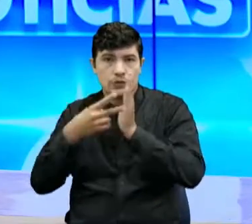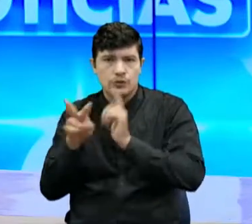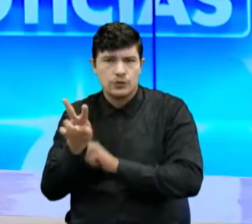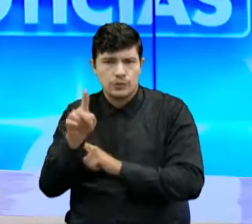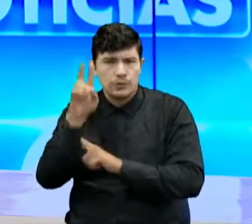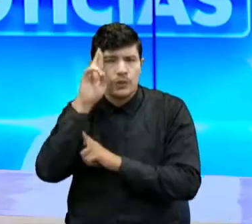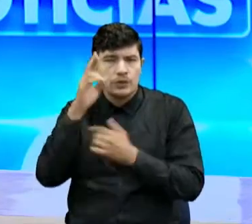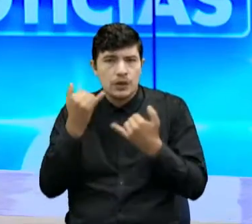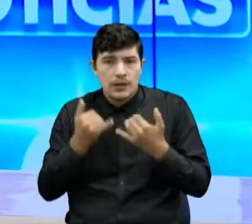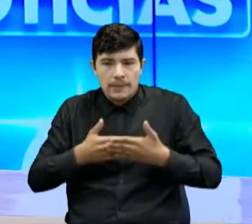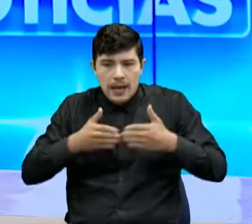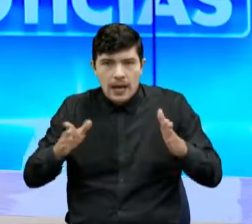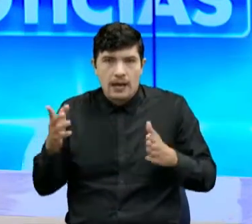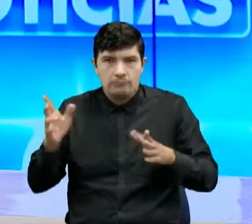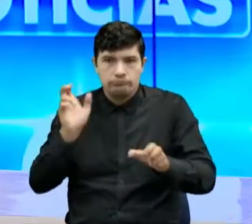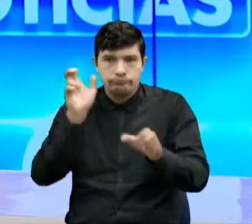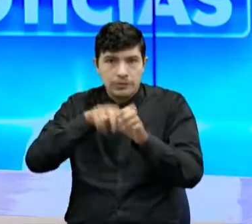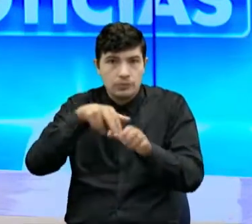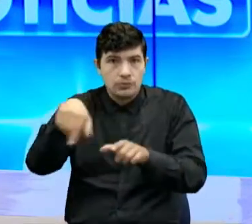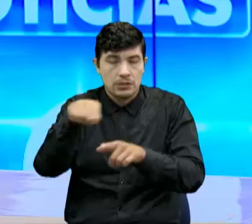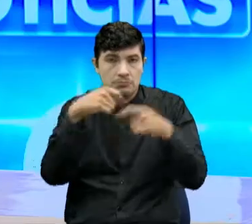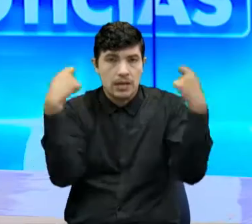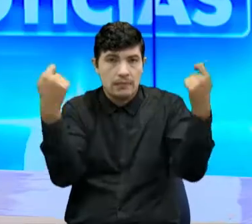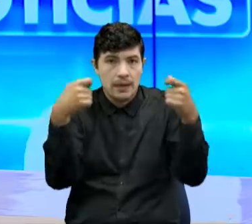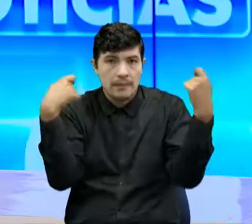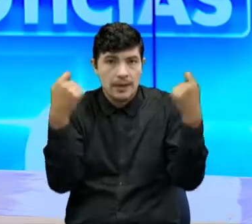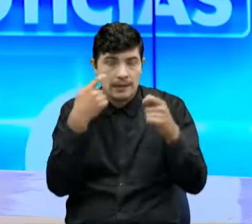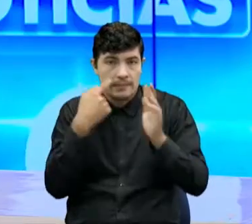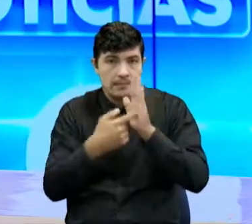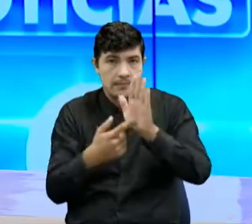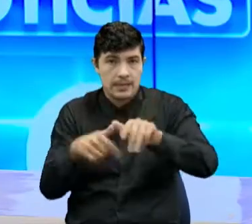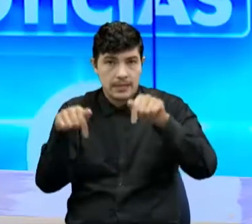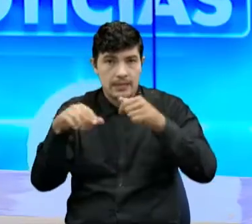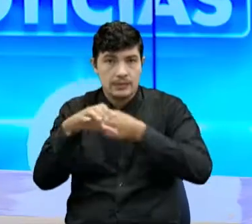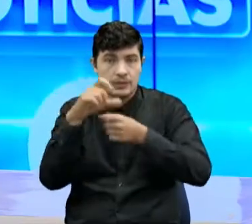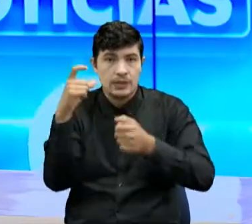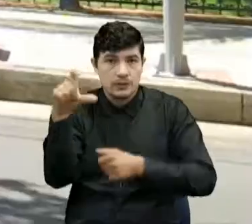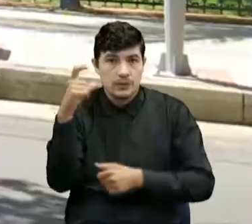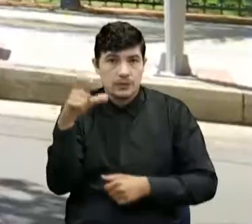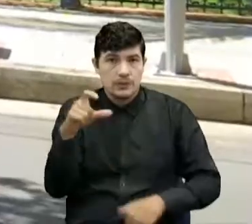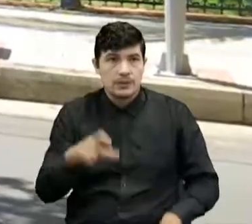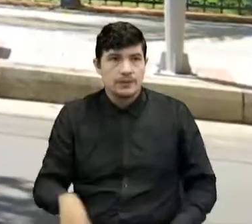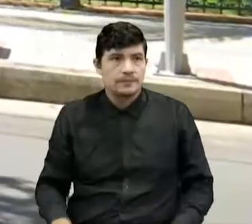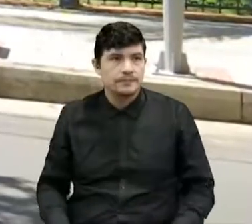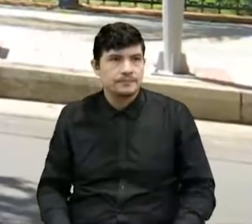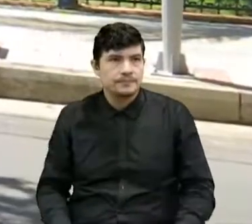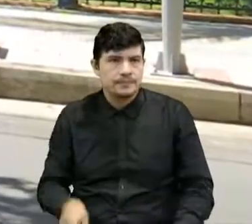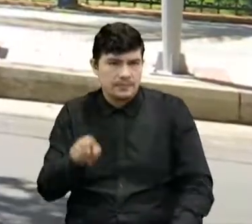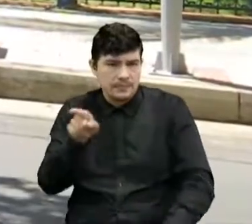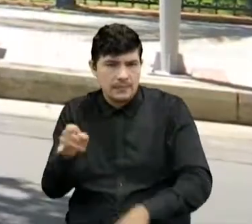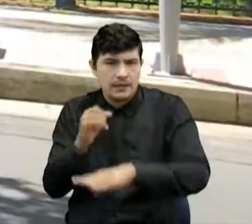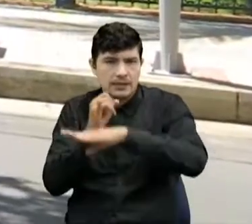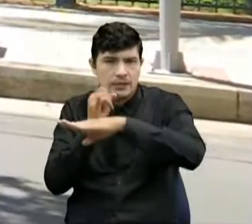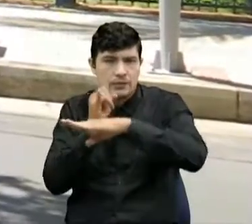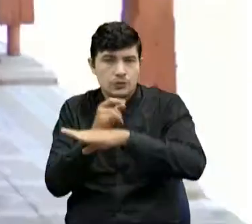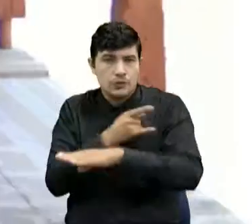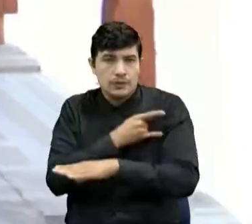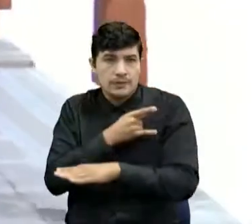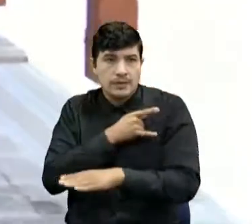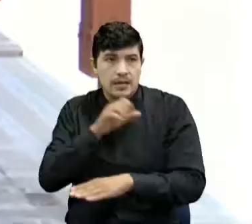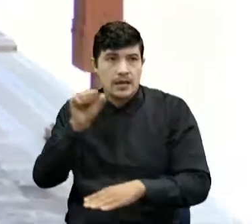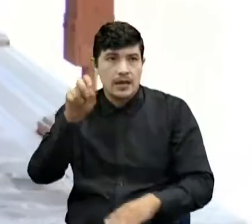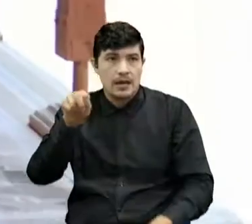para las diferentes ofertas académicas que tiene la institución en la ciudad de cúcuta desde instituciones educativas ya se han